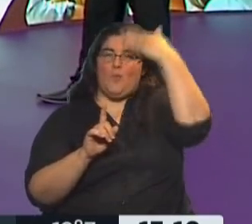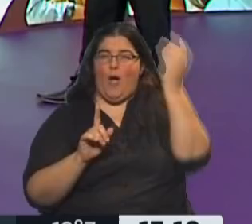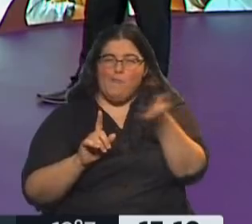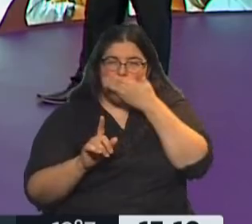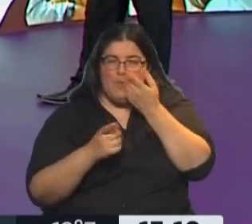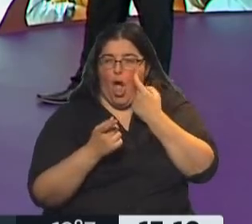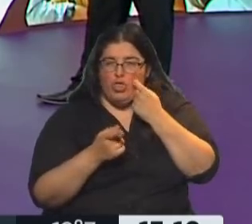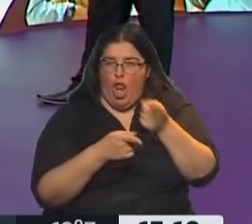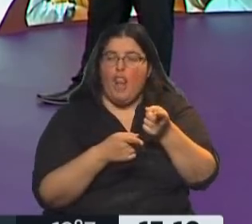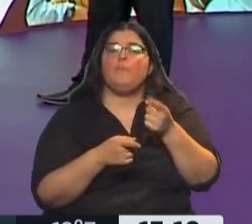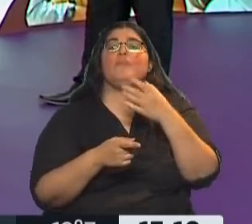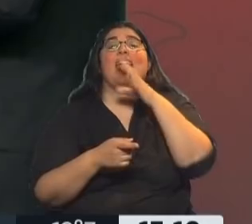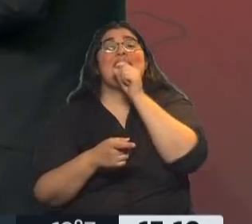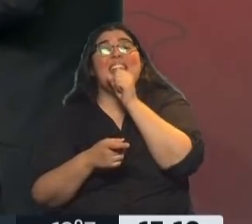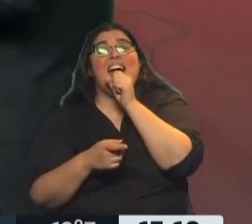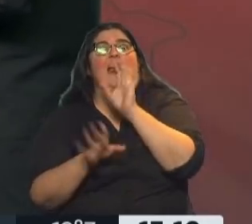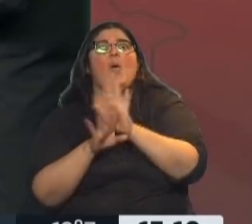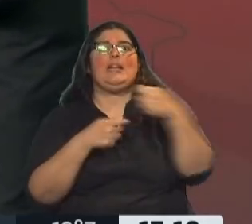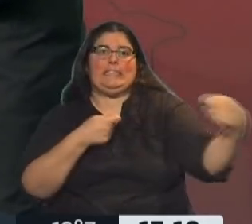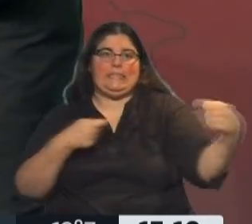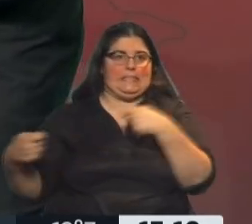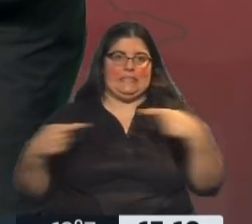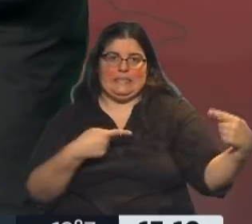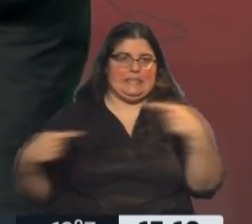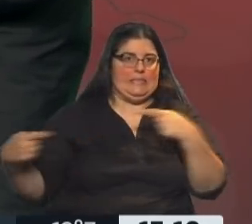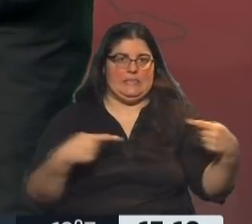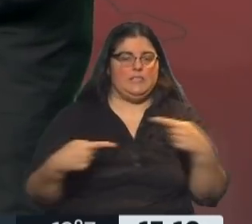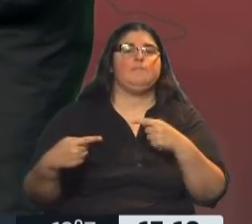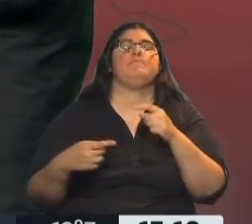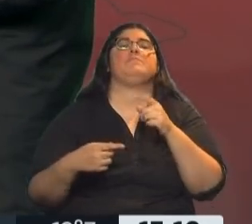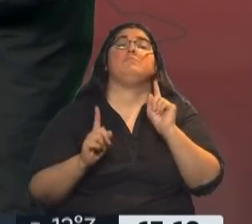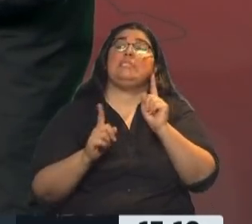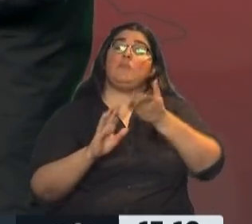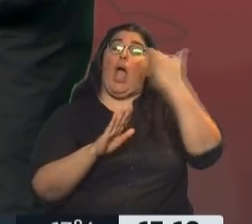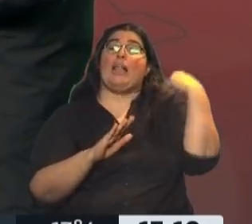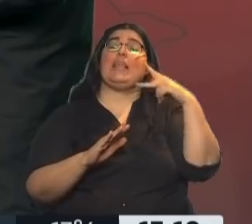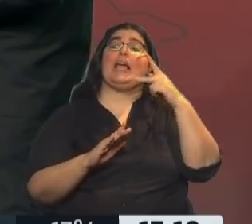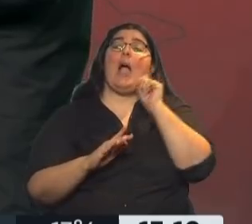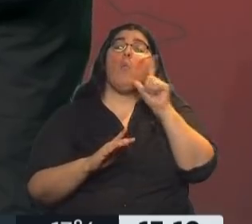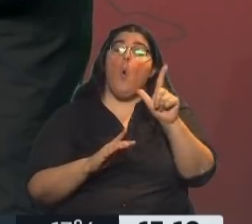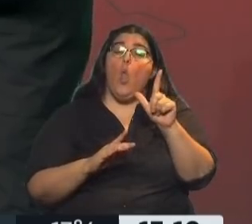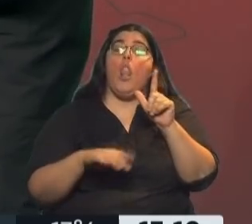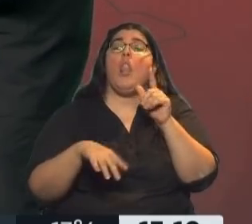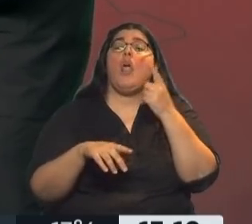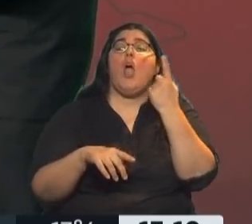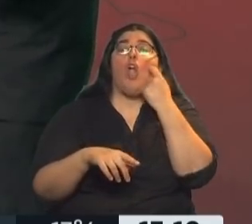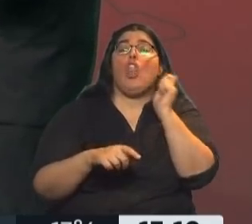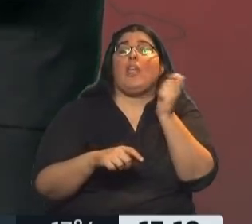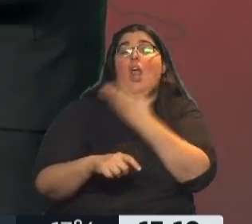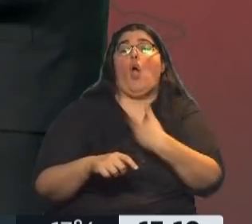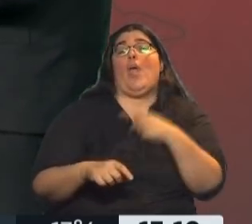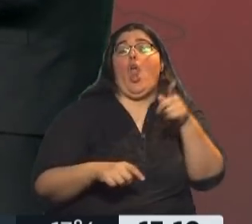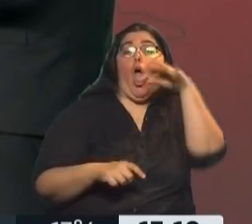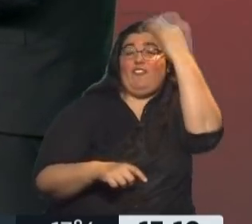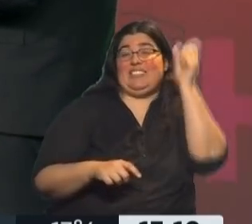lo naranja son las zonas que están en disputa. Se ve que Kabul todavía estaba en ese momento y está todavía hoy bajo control del gobierno